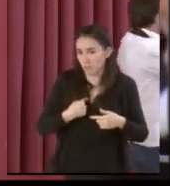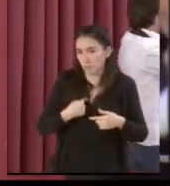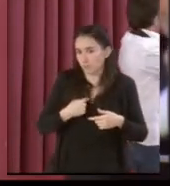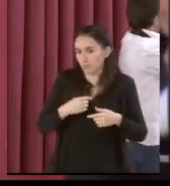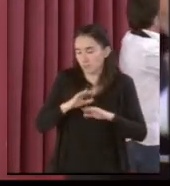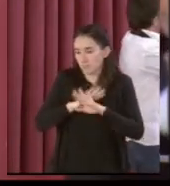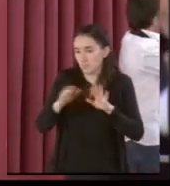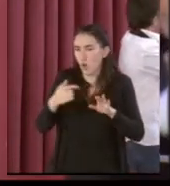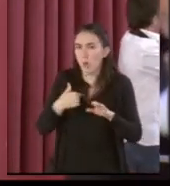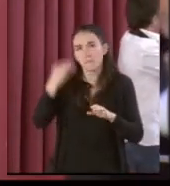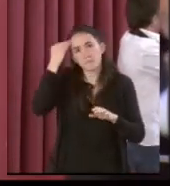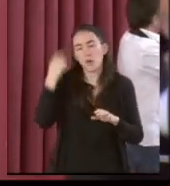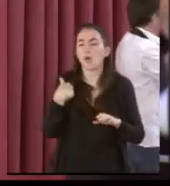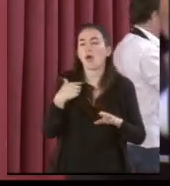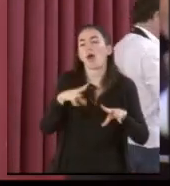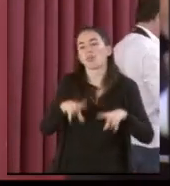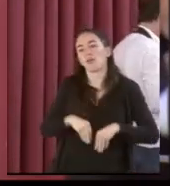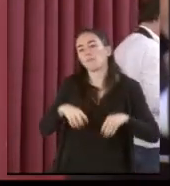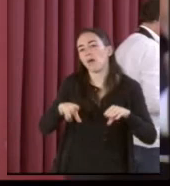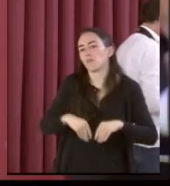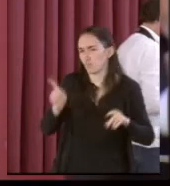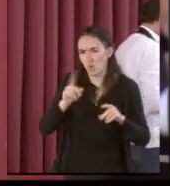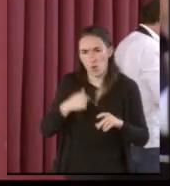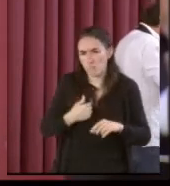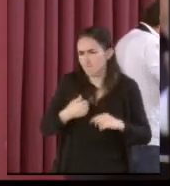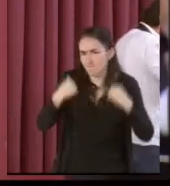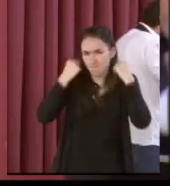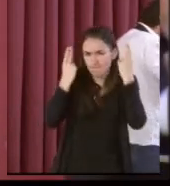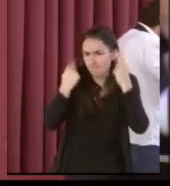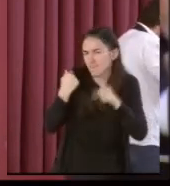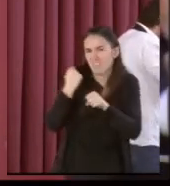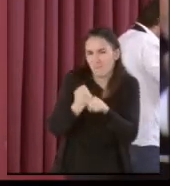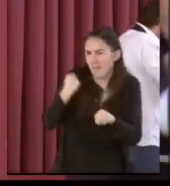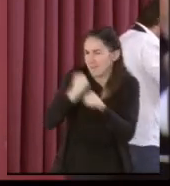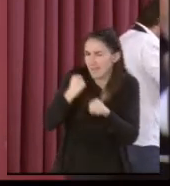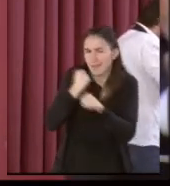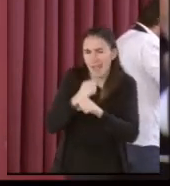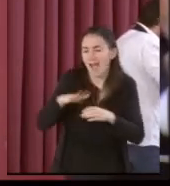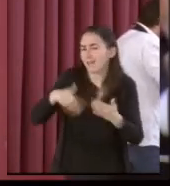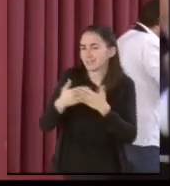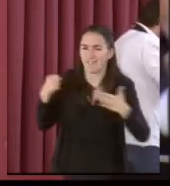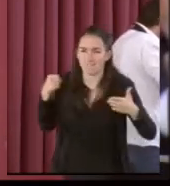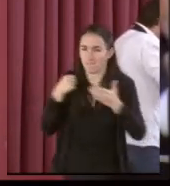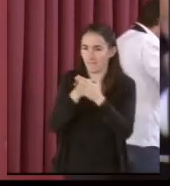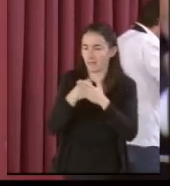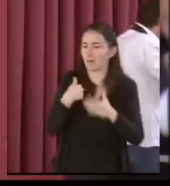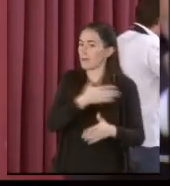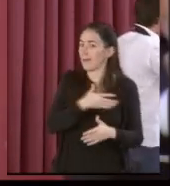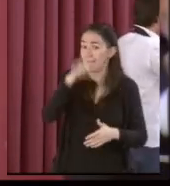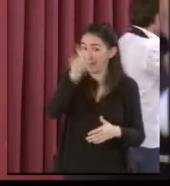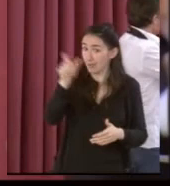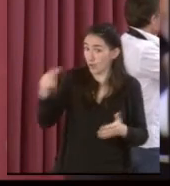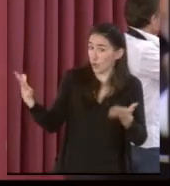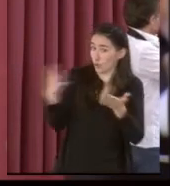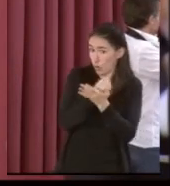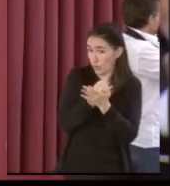Soy absolutamente inconformista porque no pienso parar hasta hacer todo lo que sea posible para que todos los logroñeses, especialmente